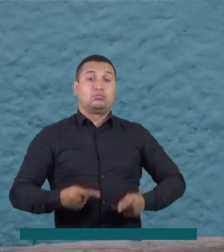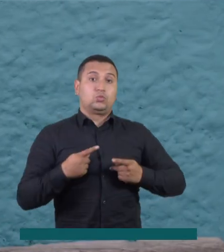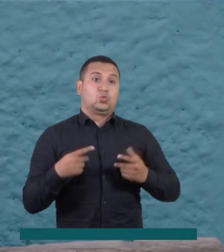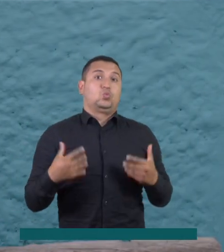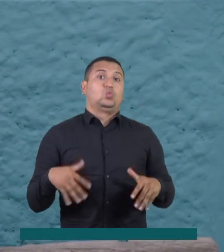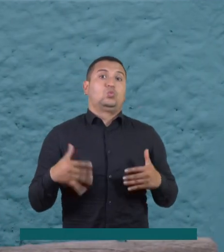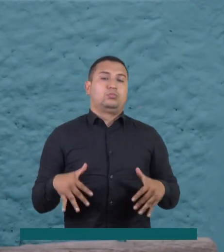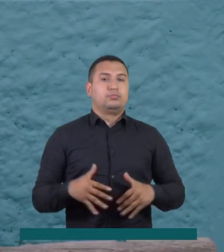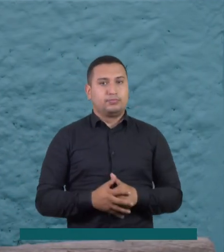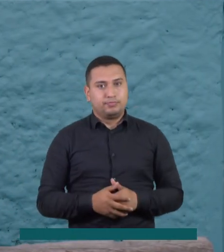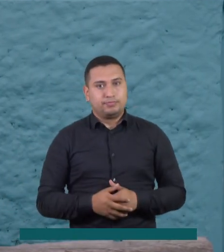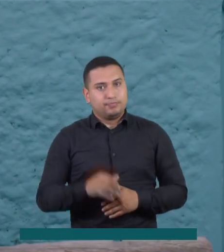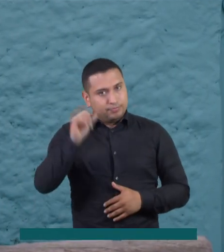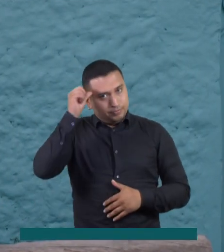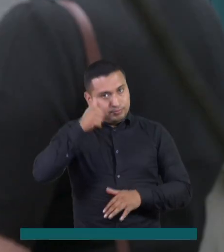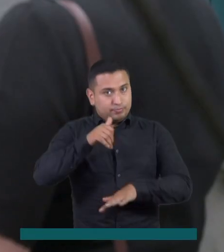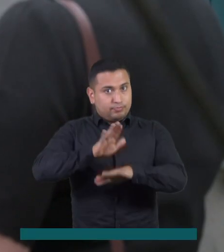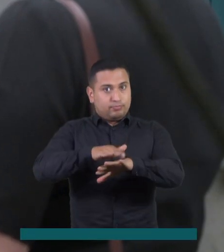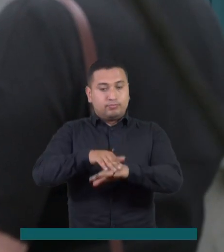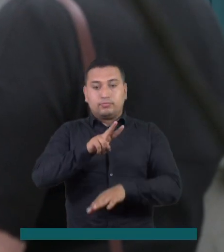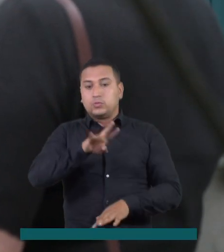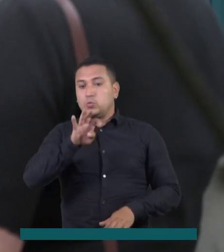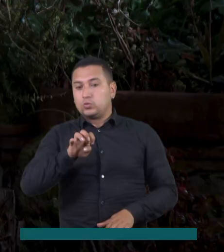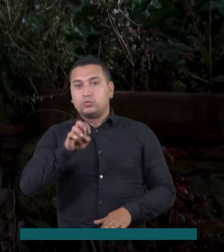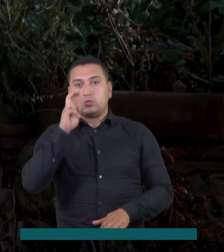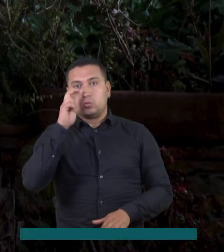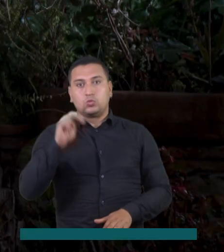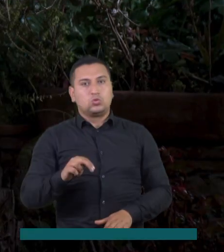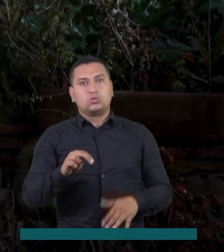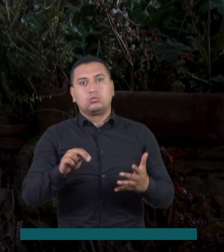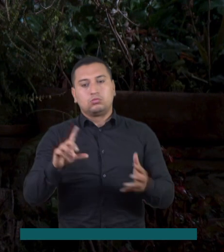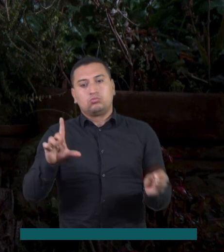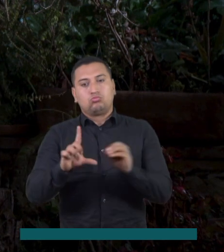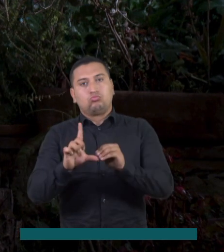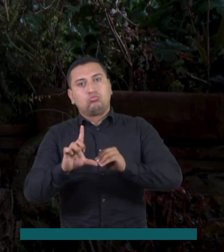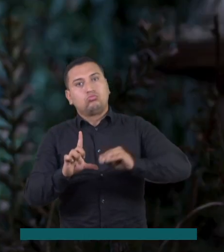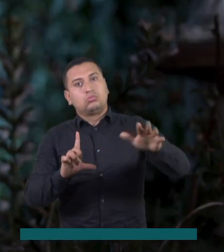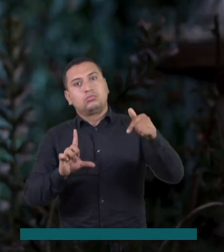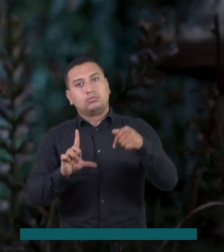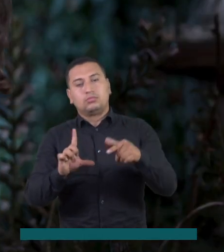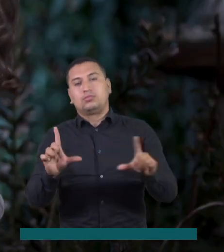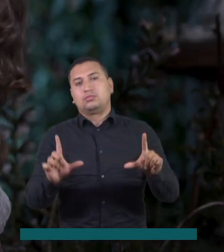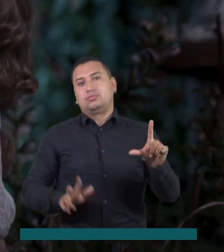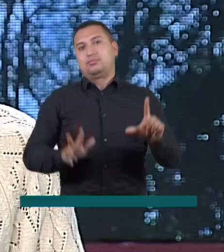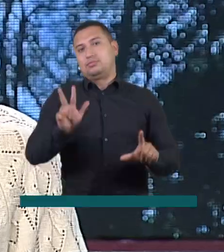Recuerda, desde este 29 de junio llega María Villa, solo aquí en Canal 13.